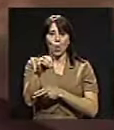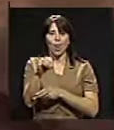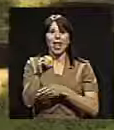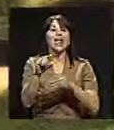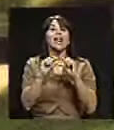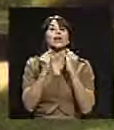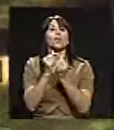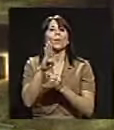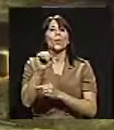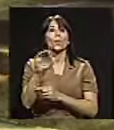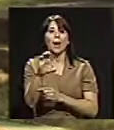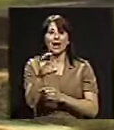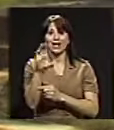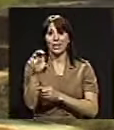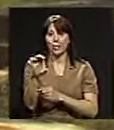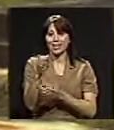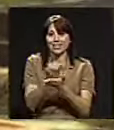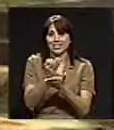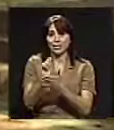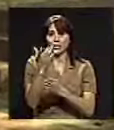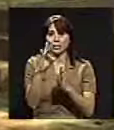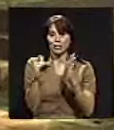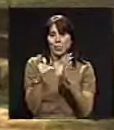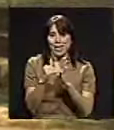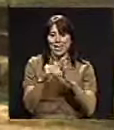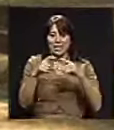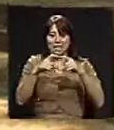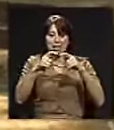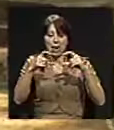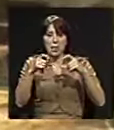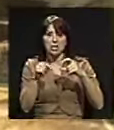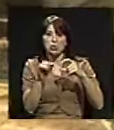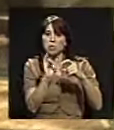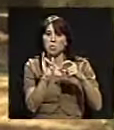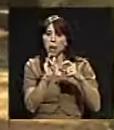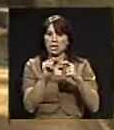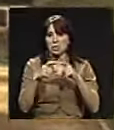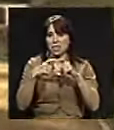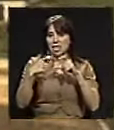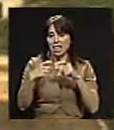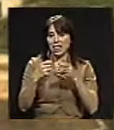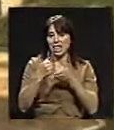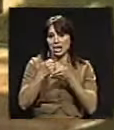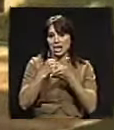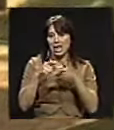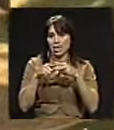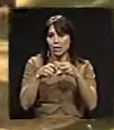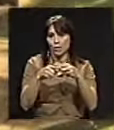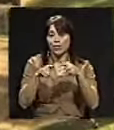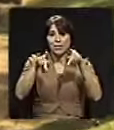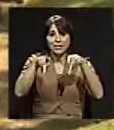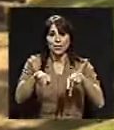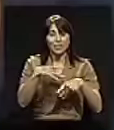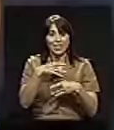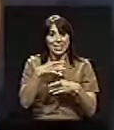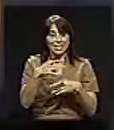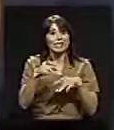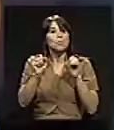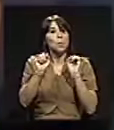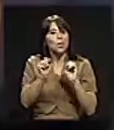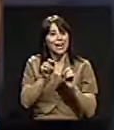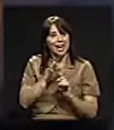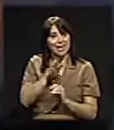18 mil de estos dispositivos que tienen el tamaño de una tarjeta de crédito las personas interesadas en adquirir la tarjeta podrán